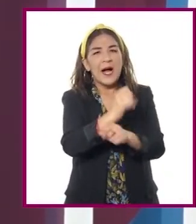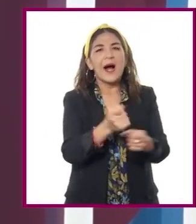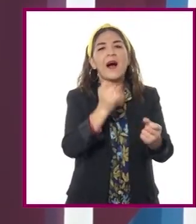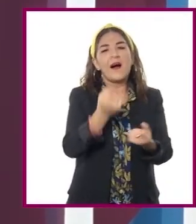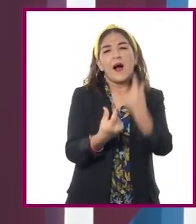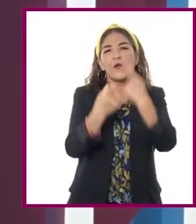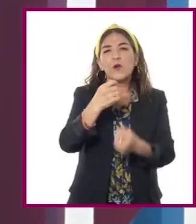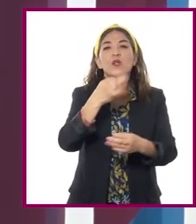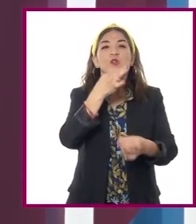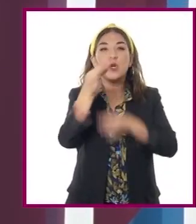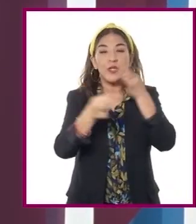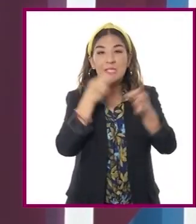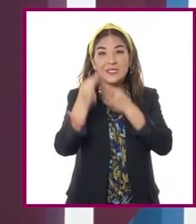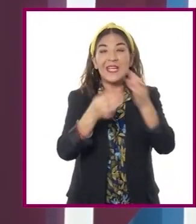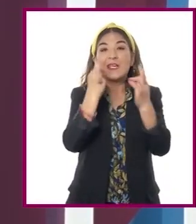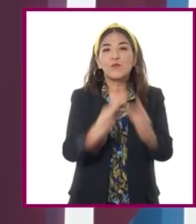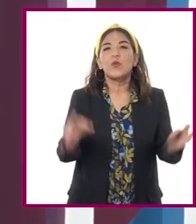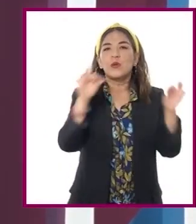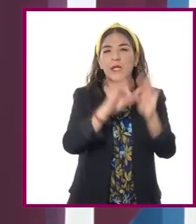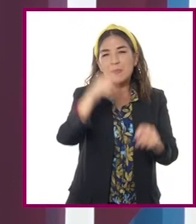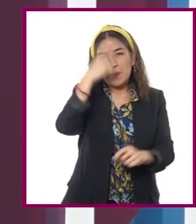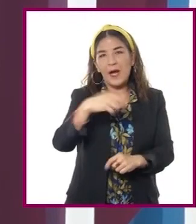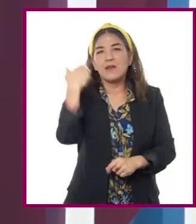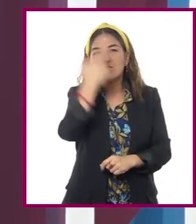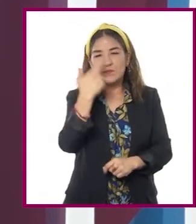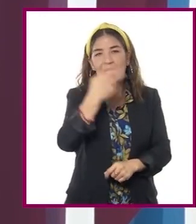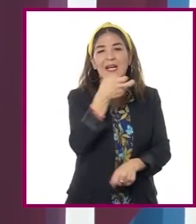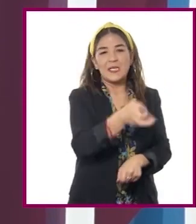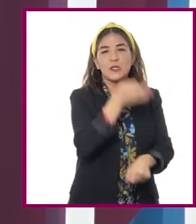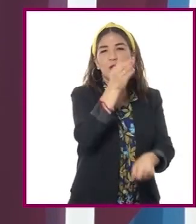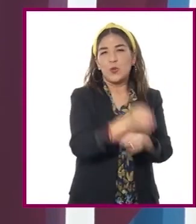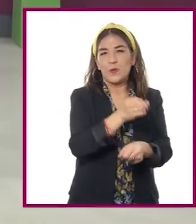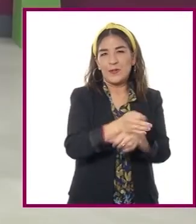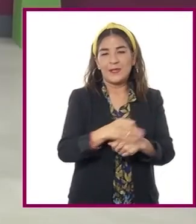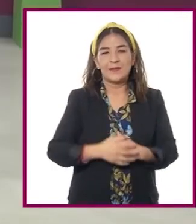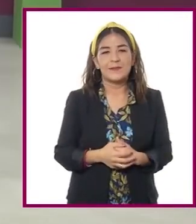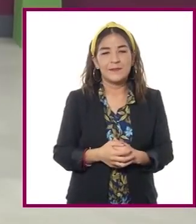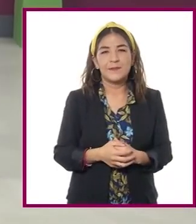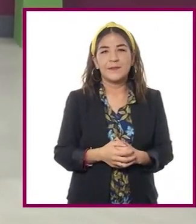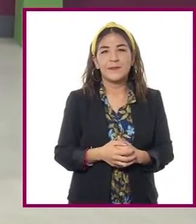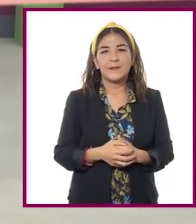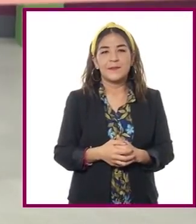noticia relevante que pueda ser analizada como lo hicimos hoy.